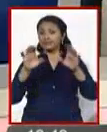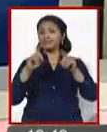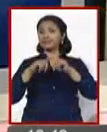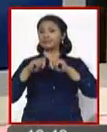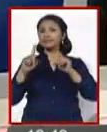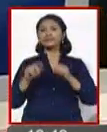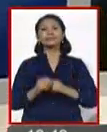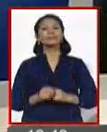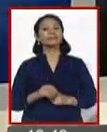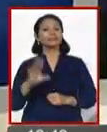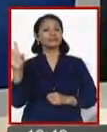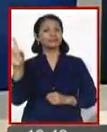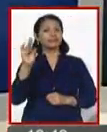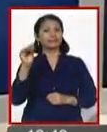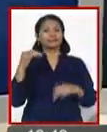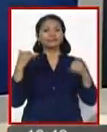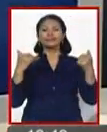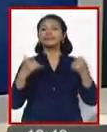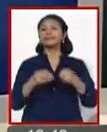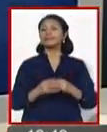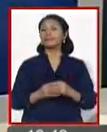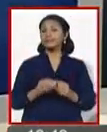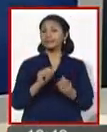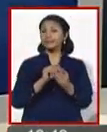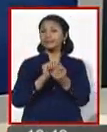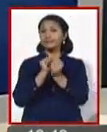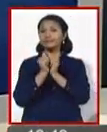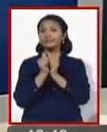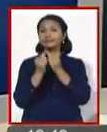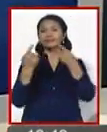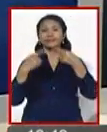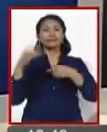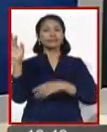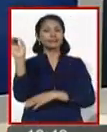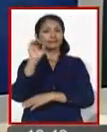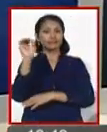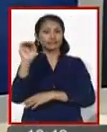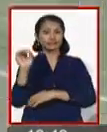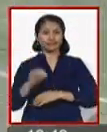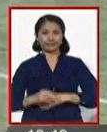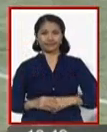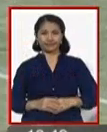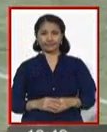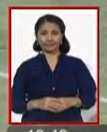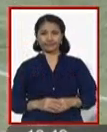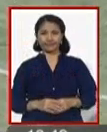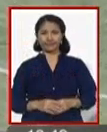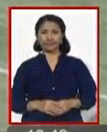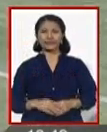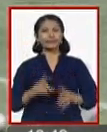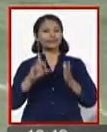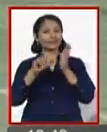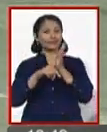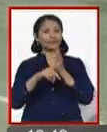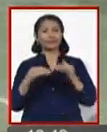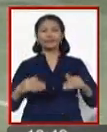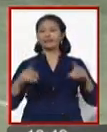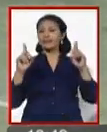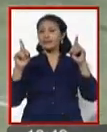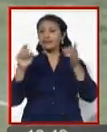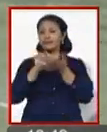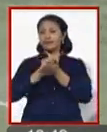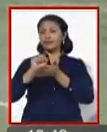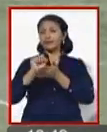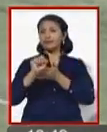pero esta vez en la Liga Boliviana, porque jugará con equipo alterno ante Oriente Petrolero. El día después del empate ante